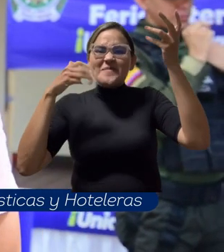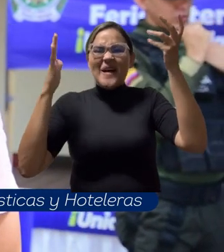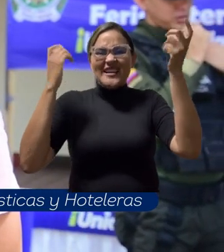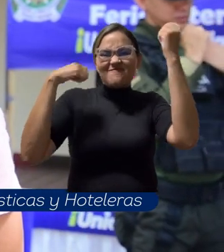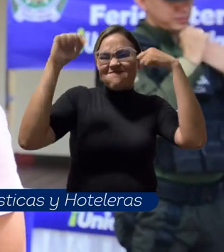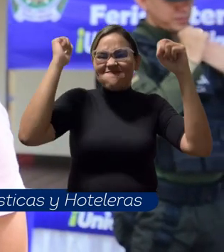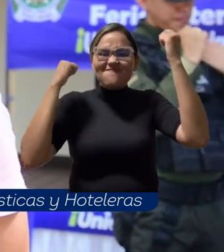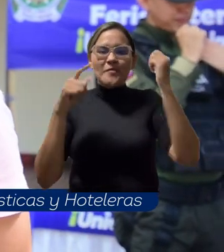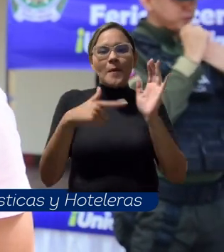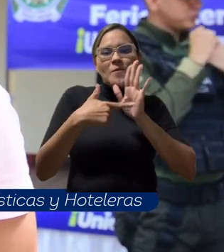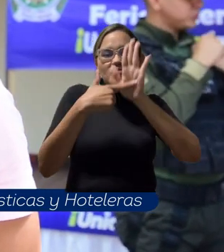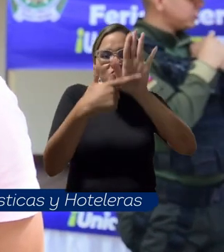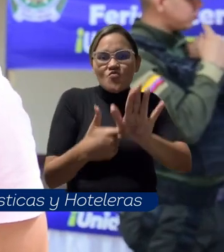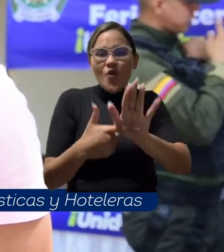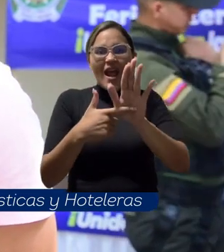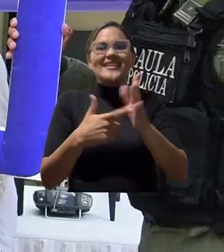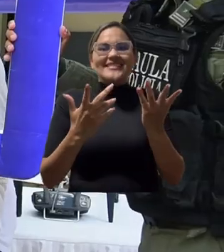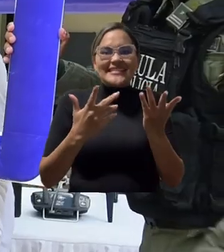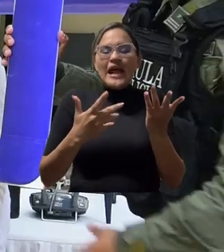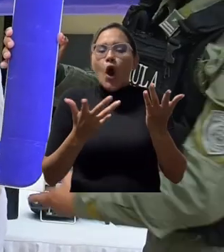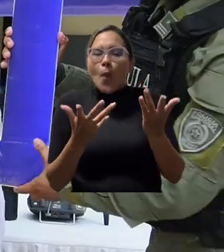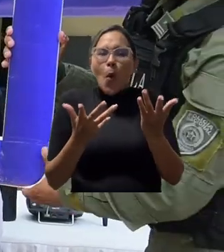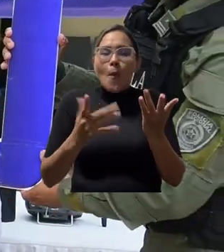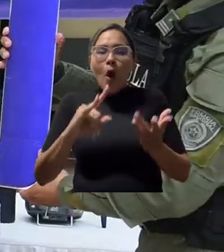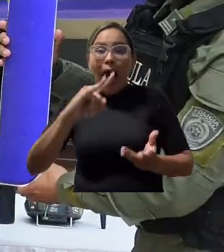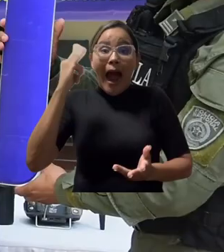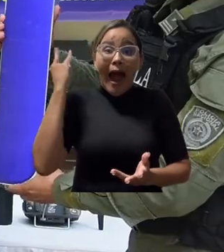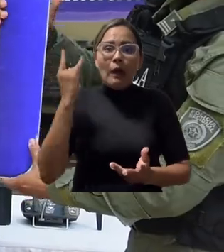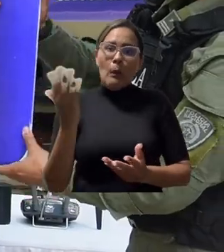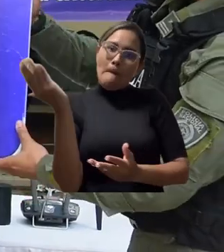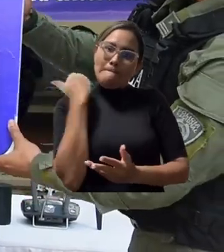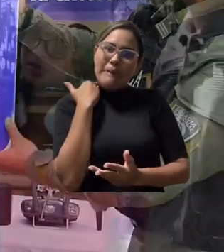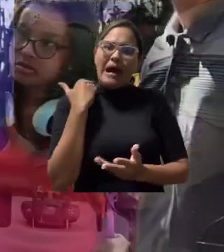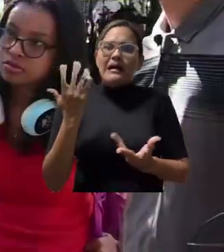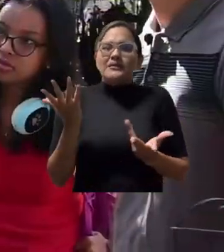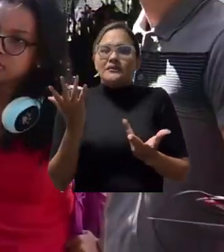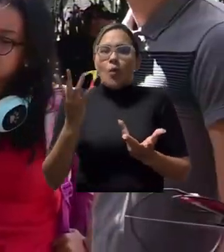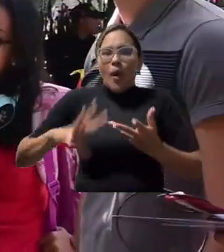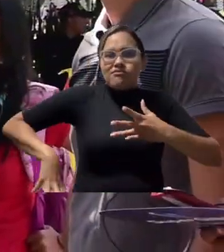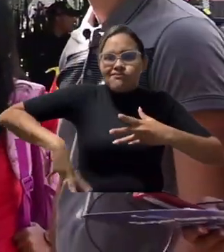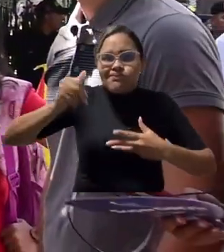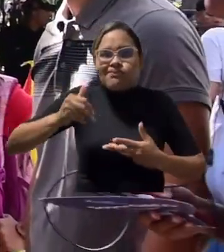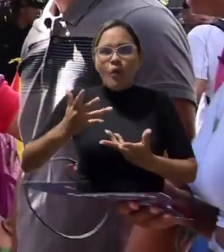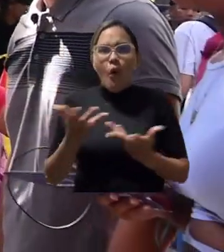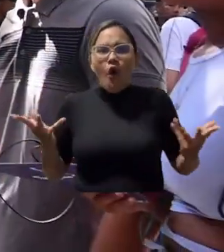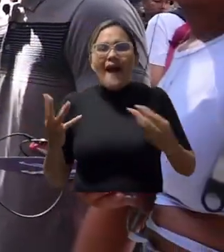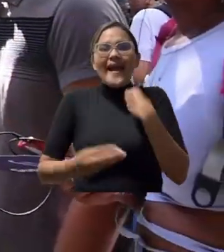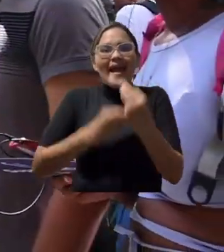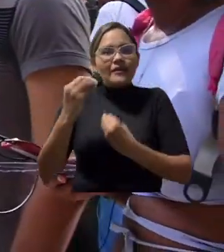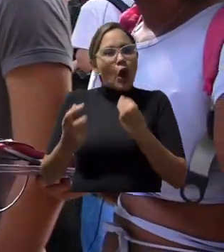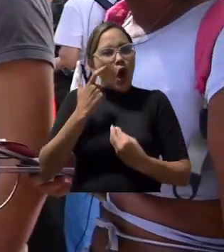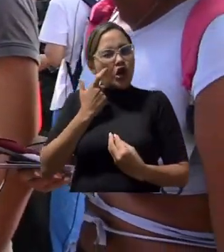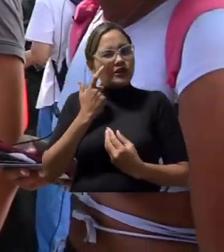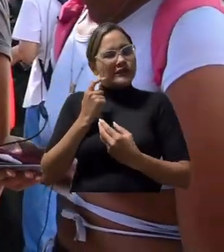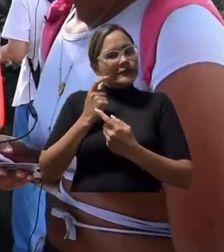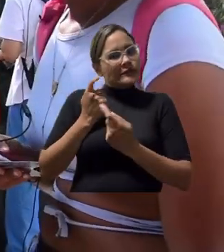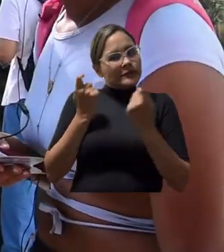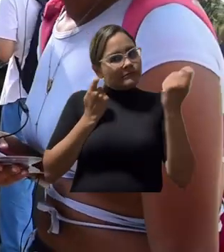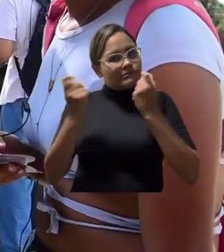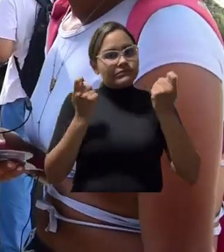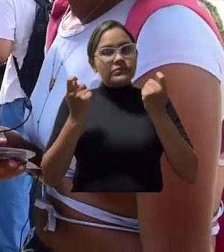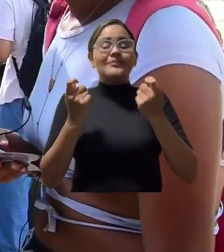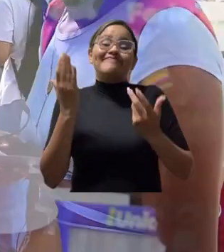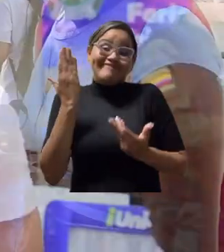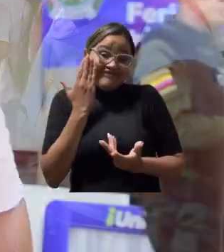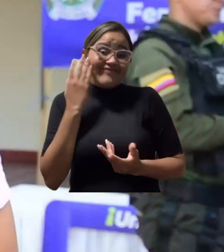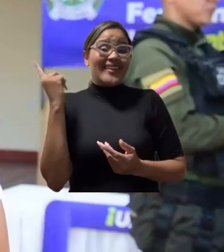cómo actuar en los casos de extorsión. Muy importante, ya que la comunidad universitaria a veces es muy vulnerable al